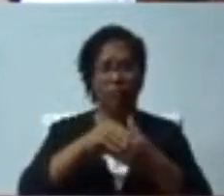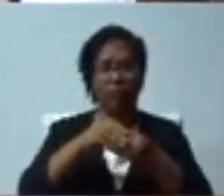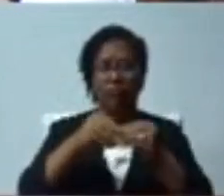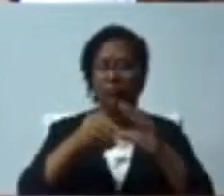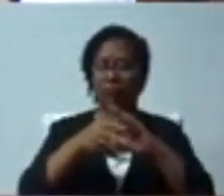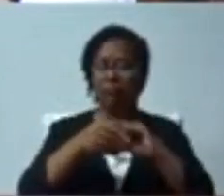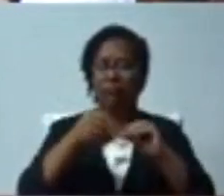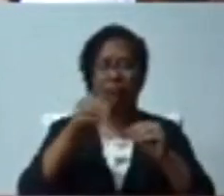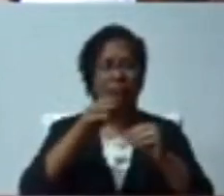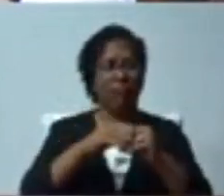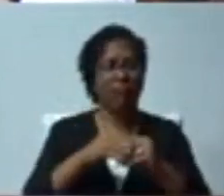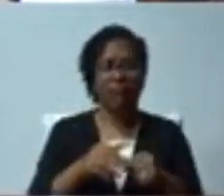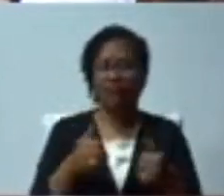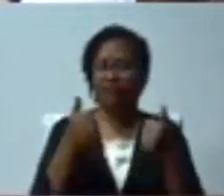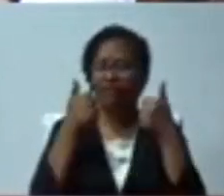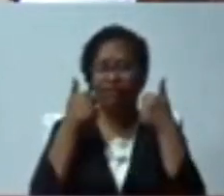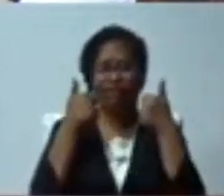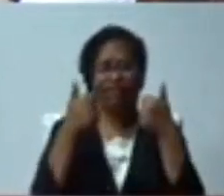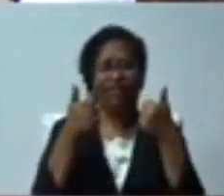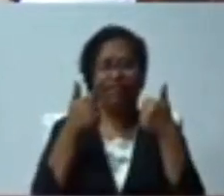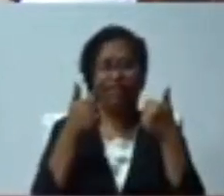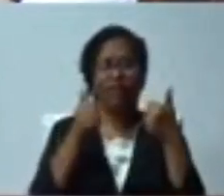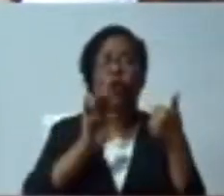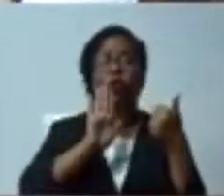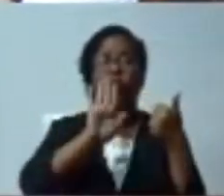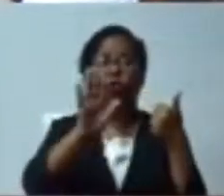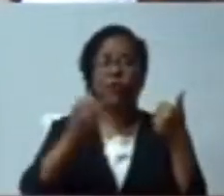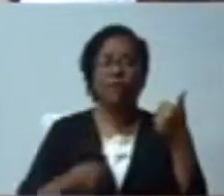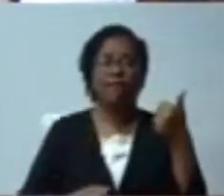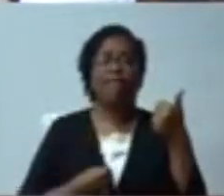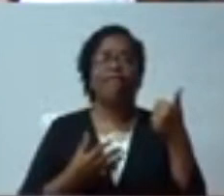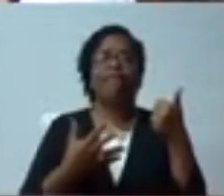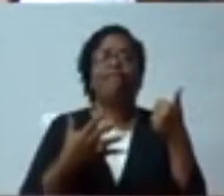extremadamente bien intencionada.